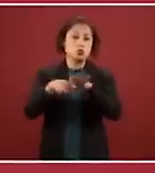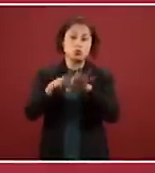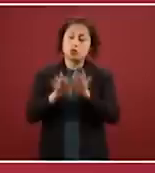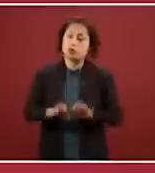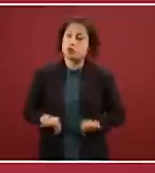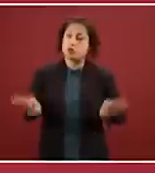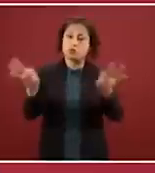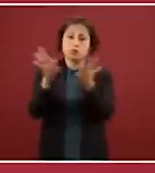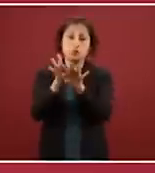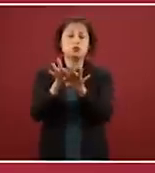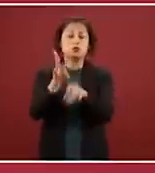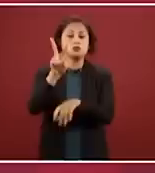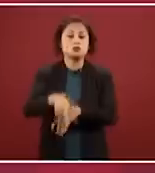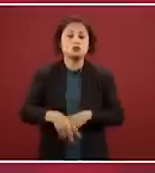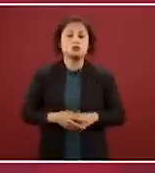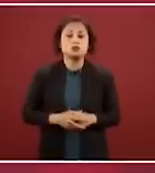La